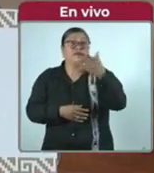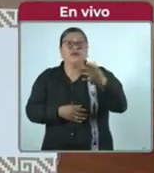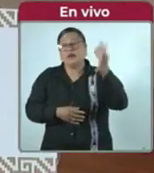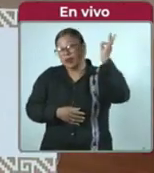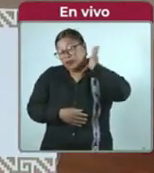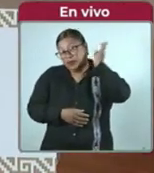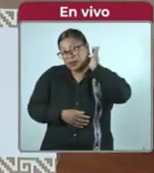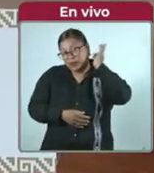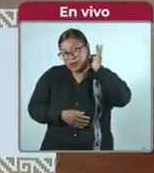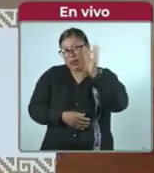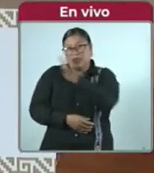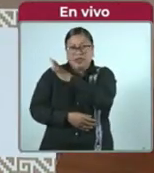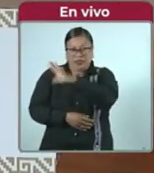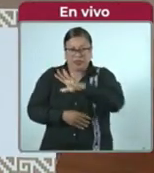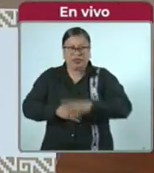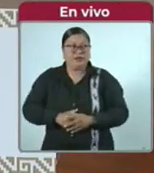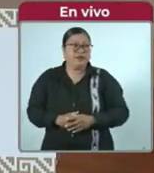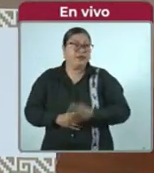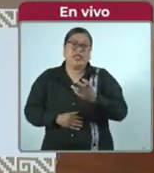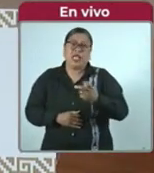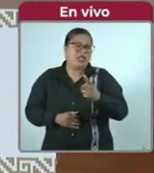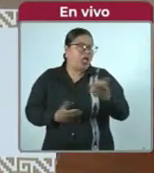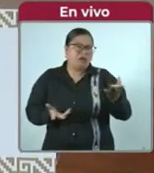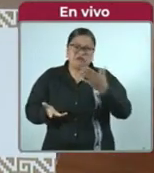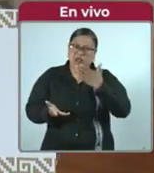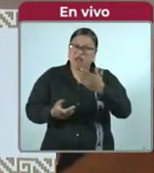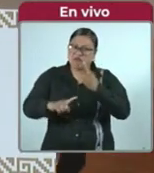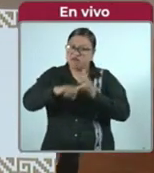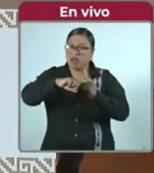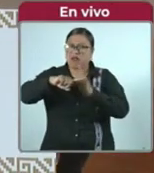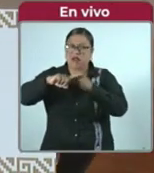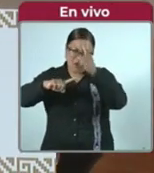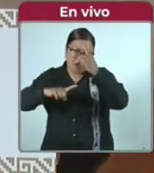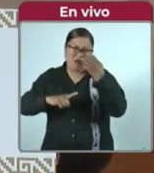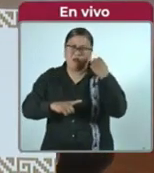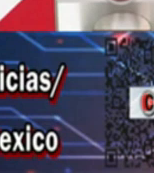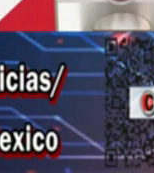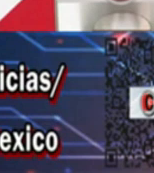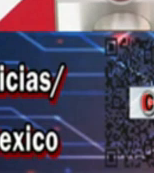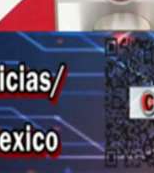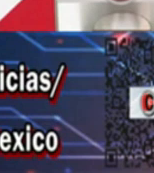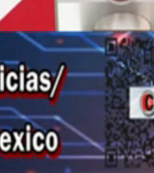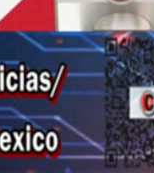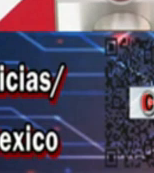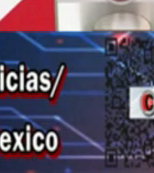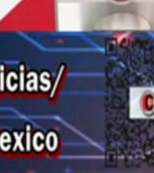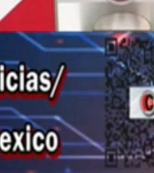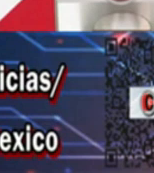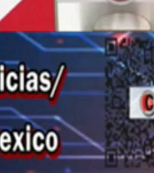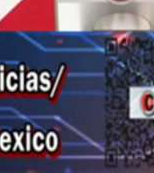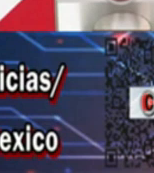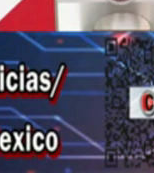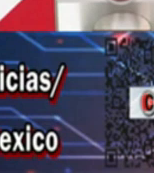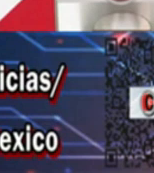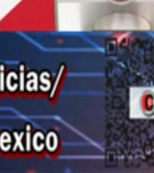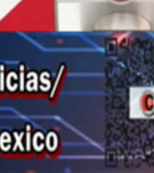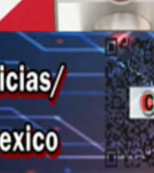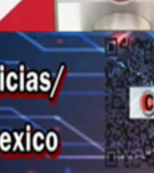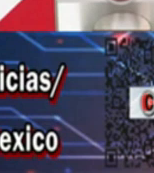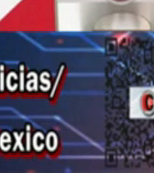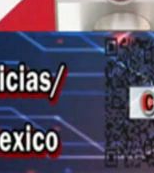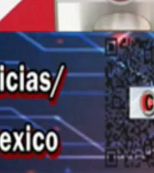fiscal general del estado fueron muy positivas para Oaxaca estas reuniones esto es también bastante